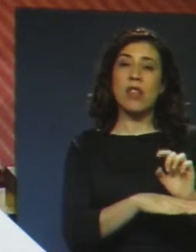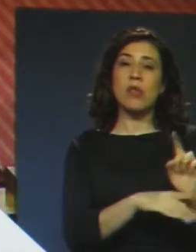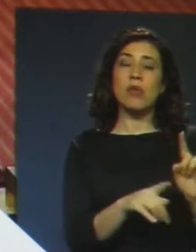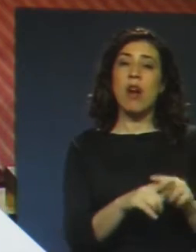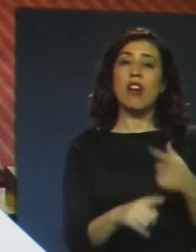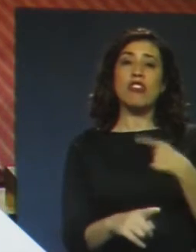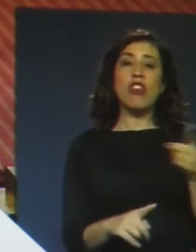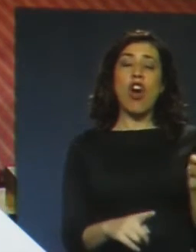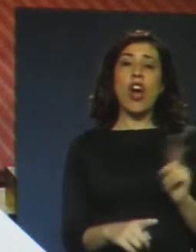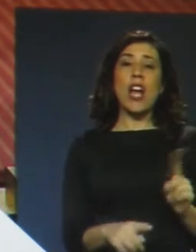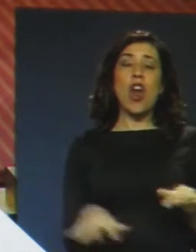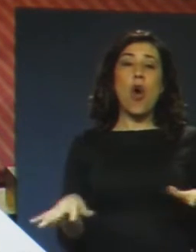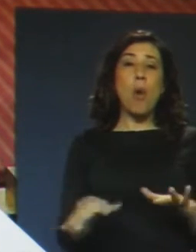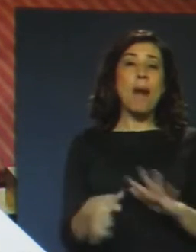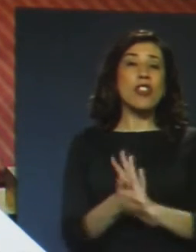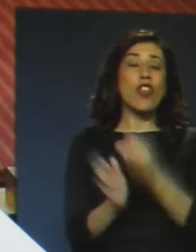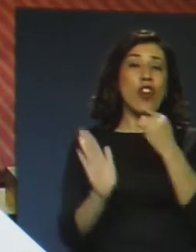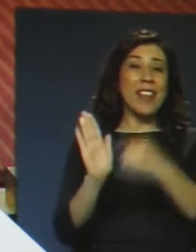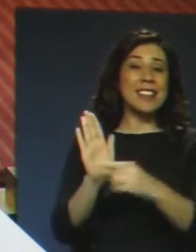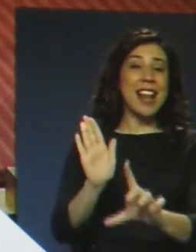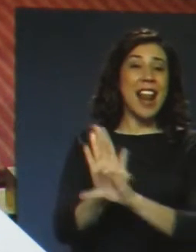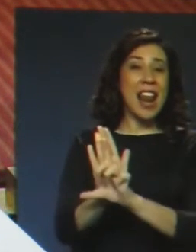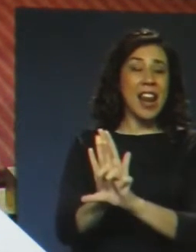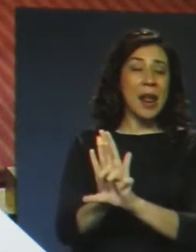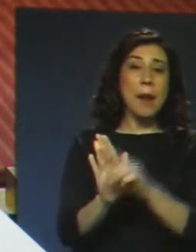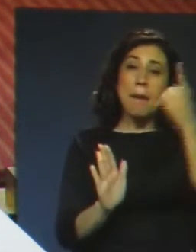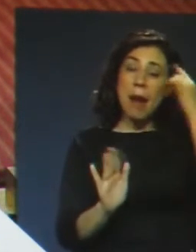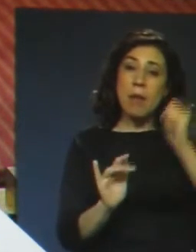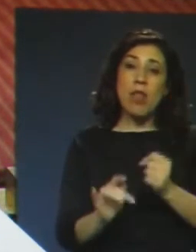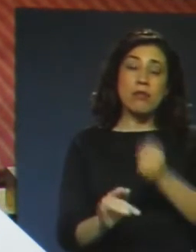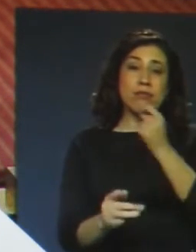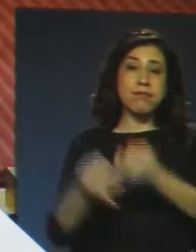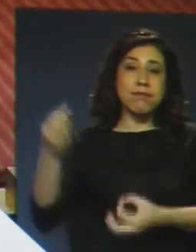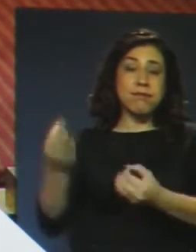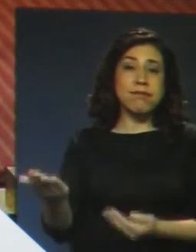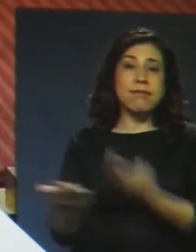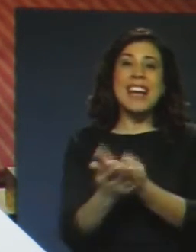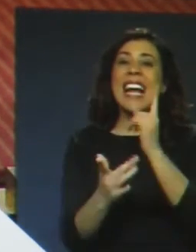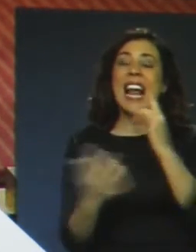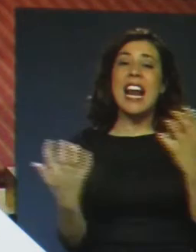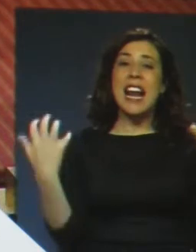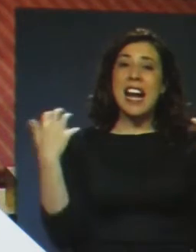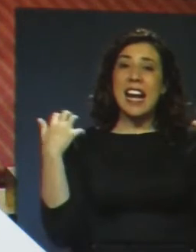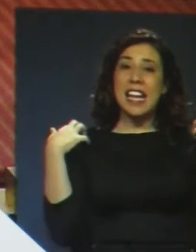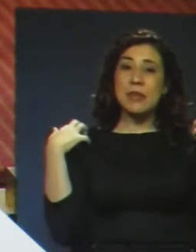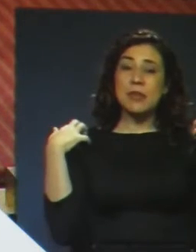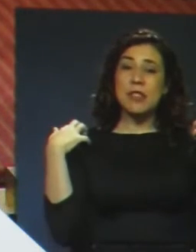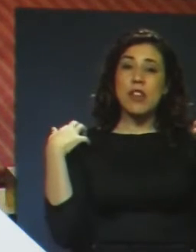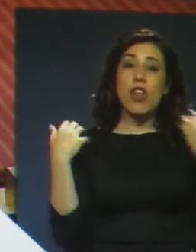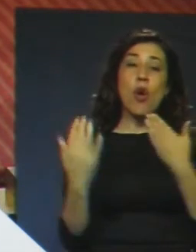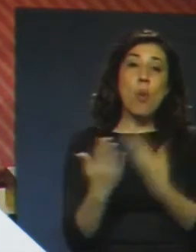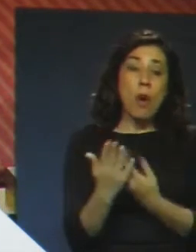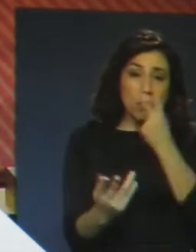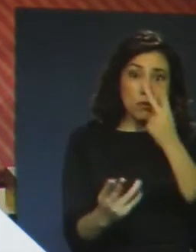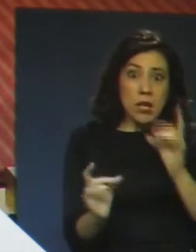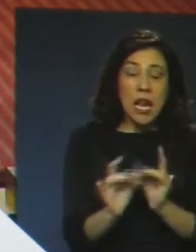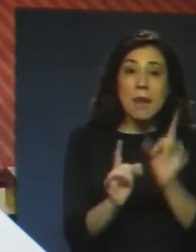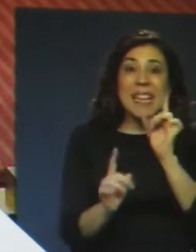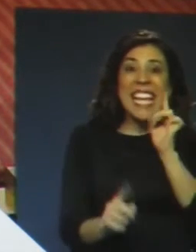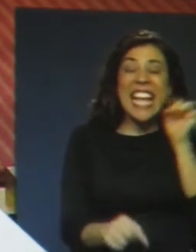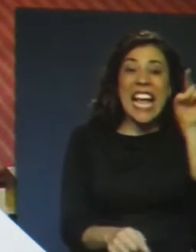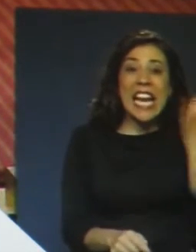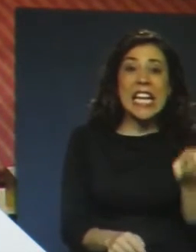en utilizar los instrumentos legales existentes para perseguir las responsabilidades penales en los casos que claramente le